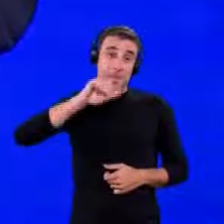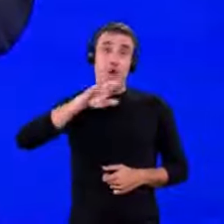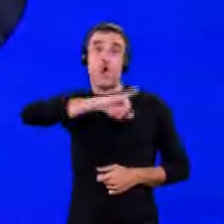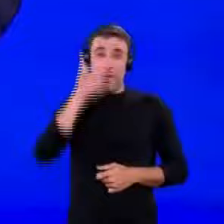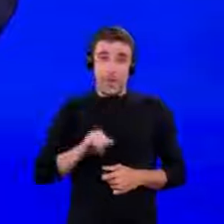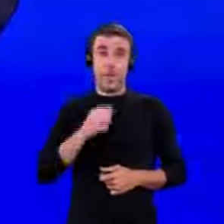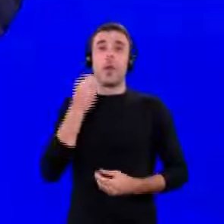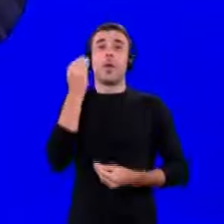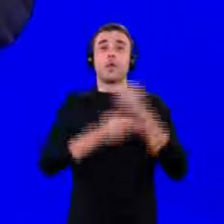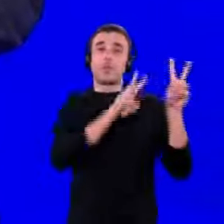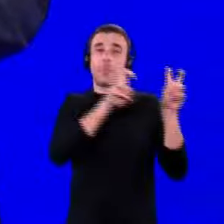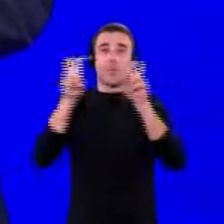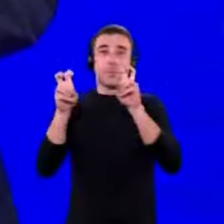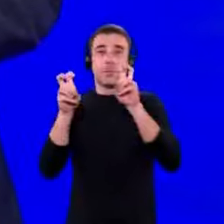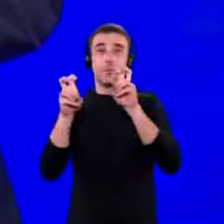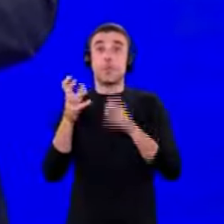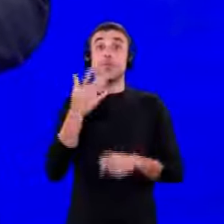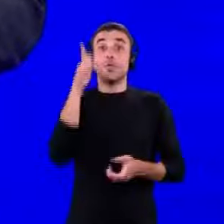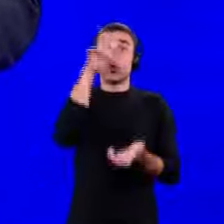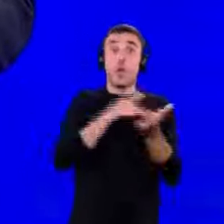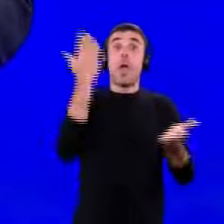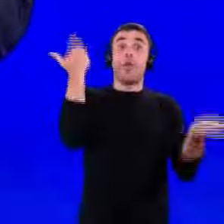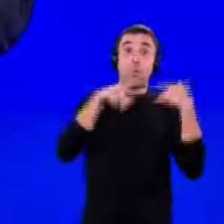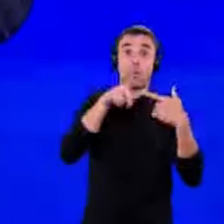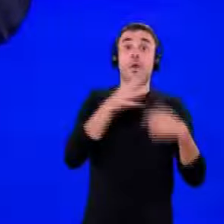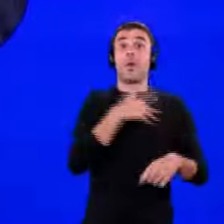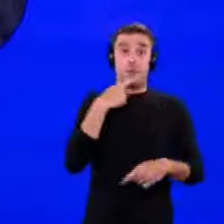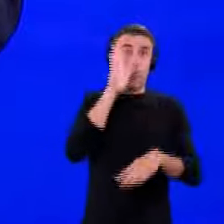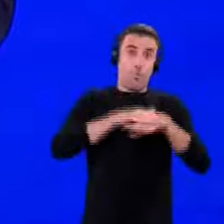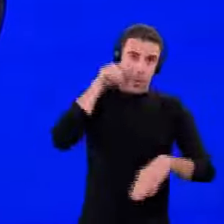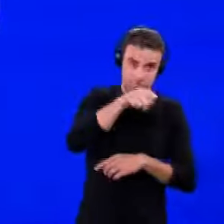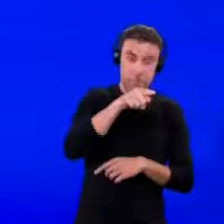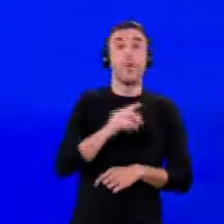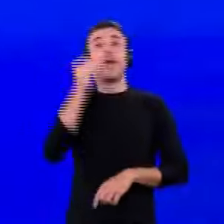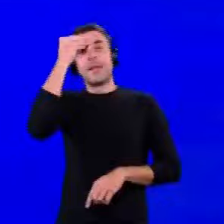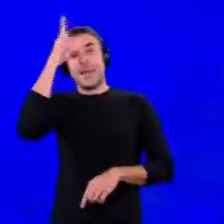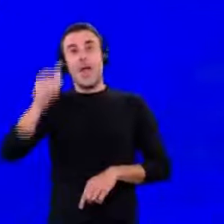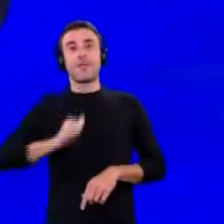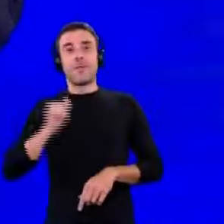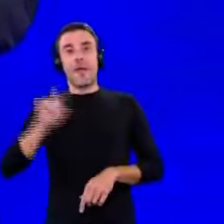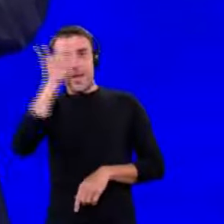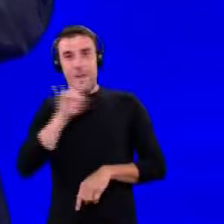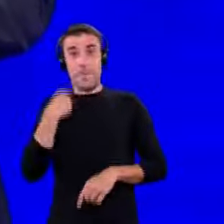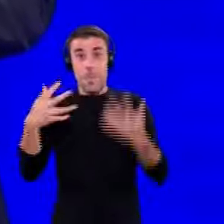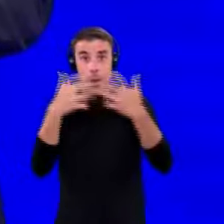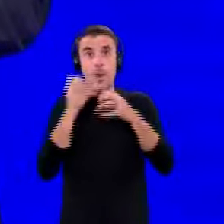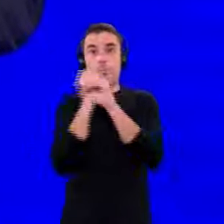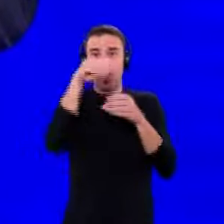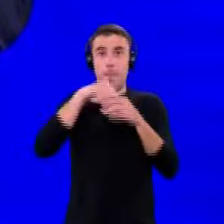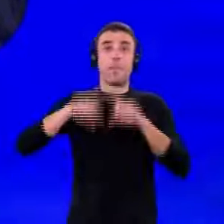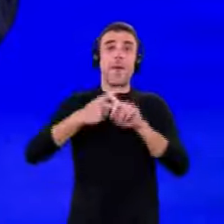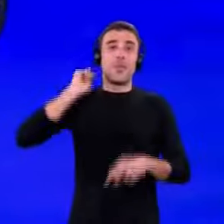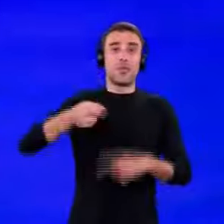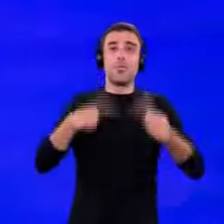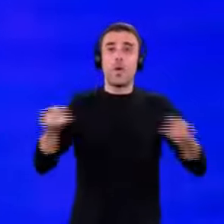nos van a interpretar los temas Quien se excusa, se acusa. Inteligencia Artificial Canaria, con letras de la propia murga y con dirección musical